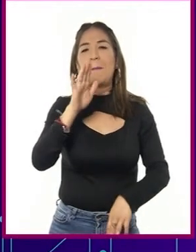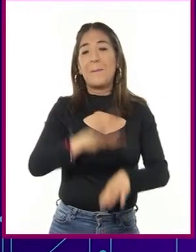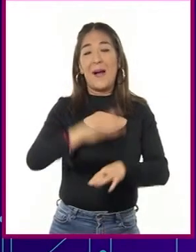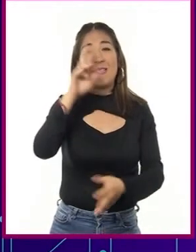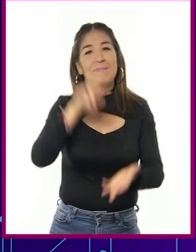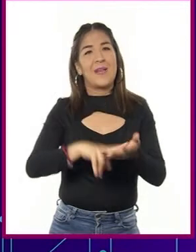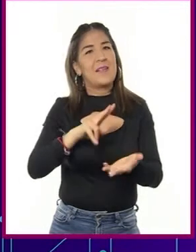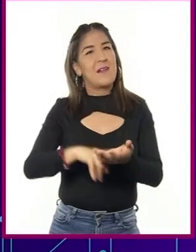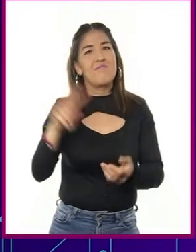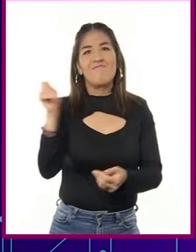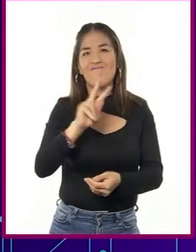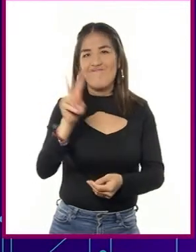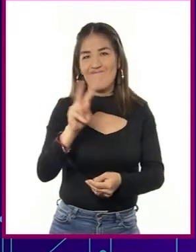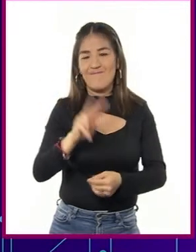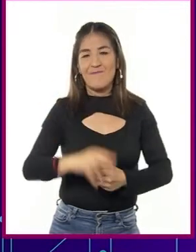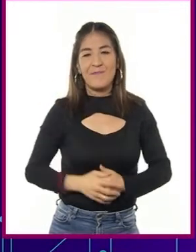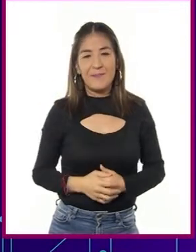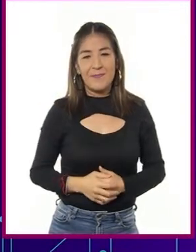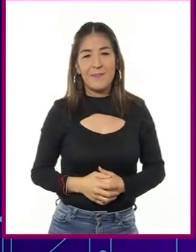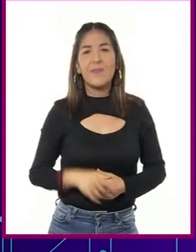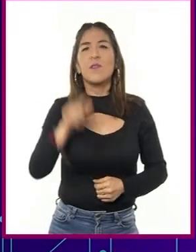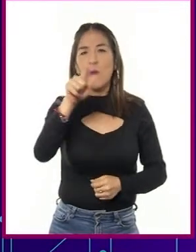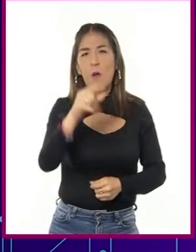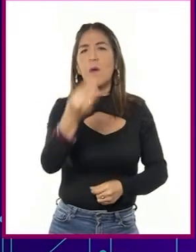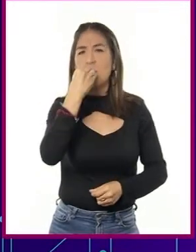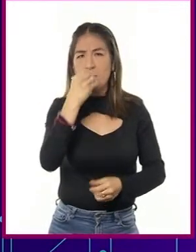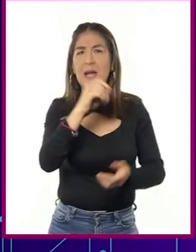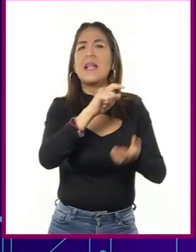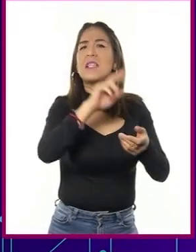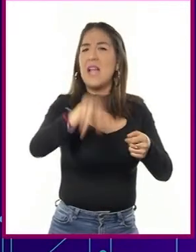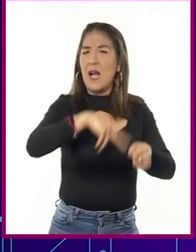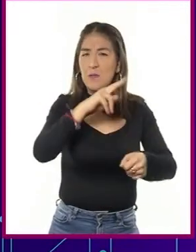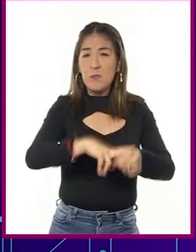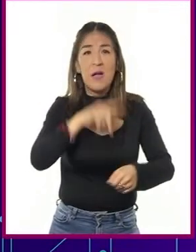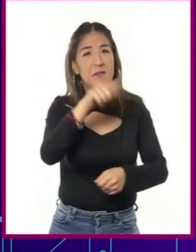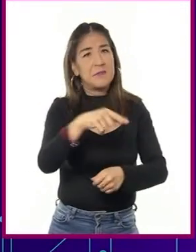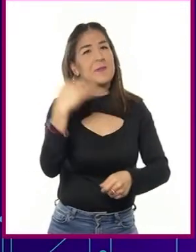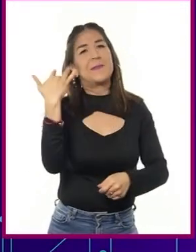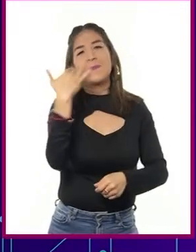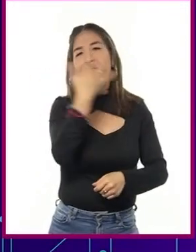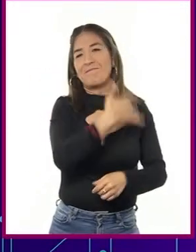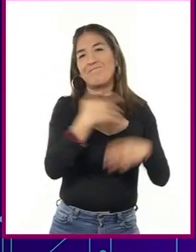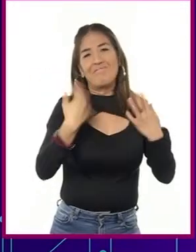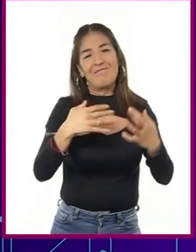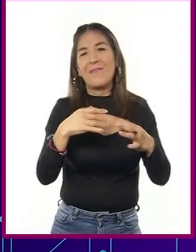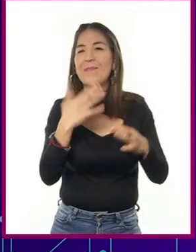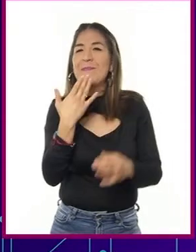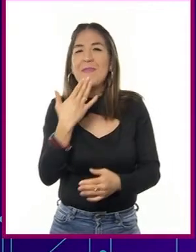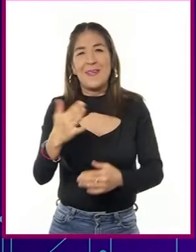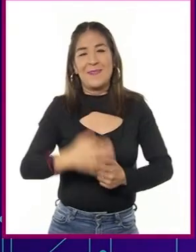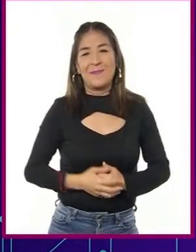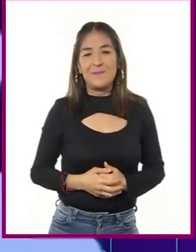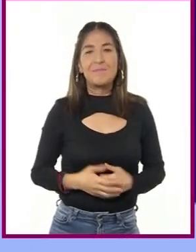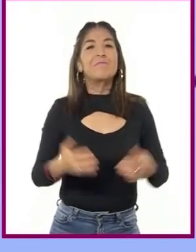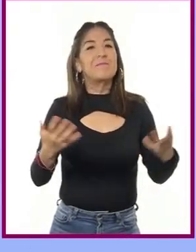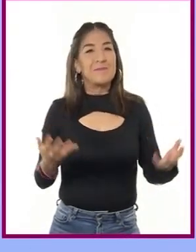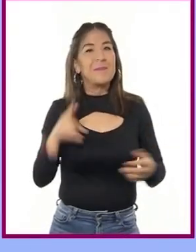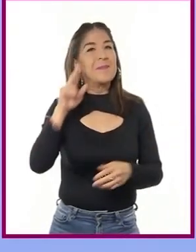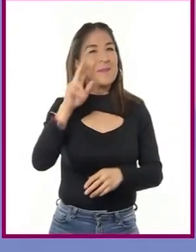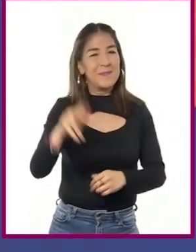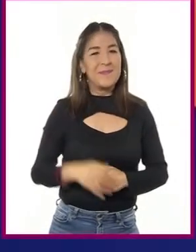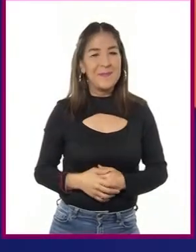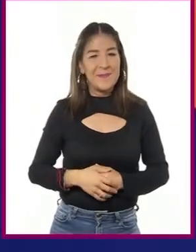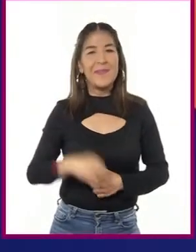valor nutrimental. Cómelo al natural, pues su sabor no tiene igual. ¿Qué le parece? Muy